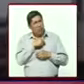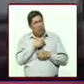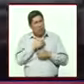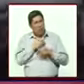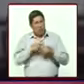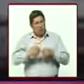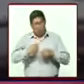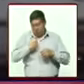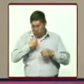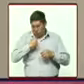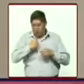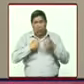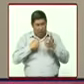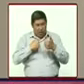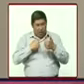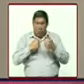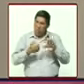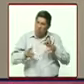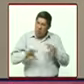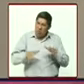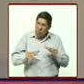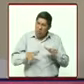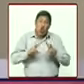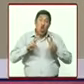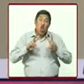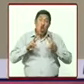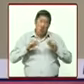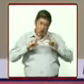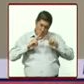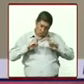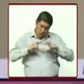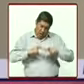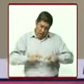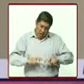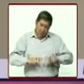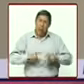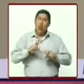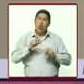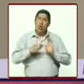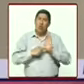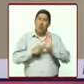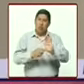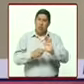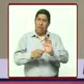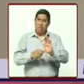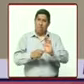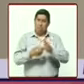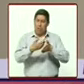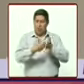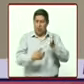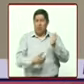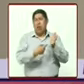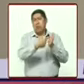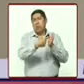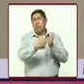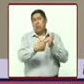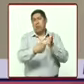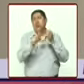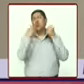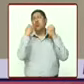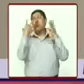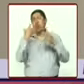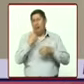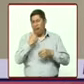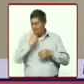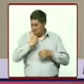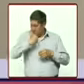octanaje correspondiente, no se ha realizado ningún análisis ni se ha dado a conocer a los consumidores el correspondiente octanaje que